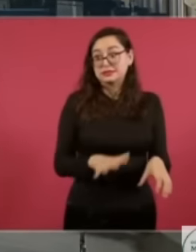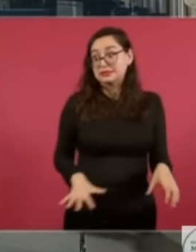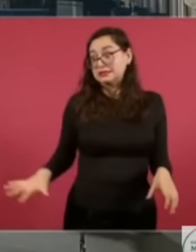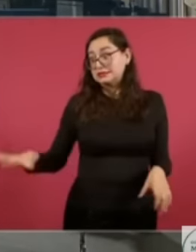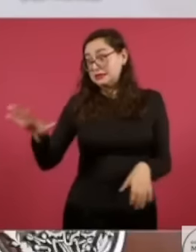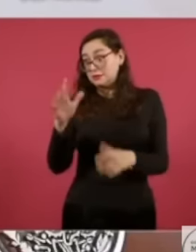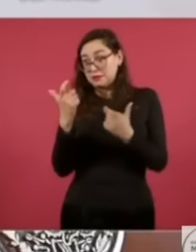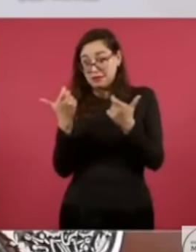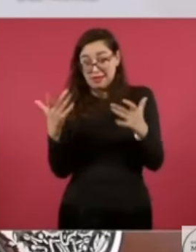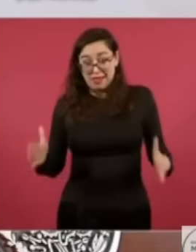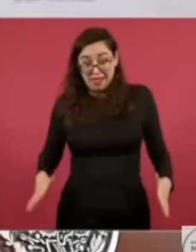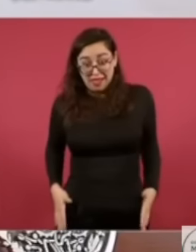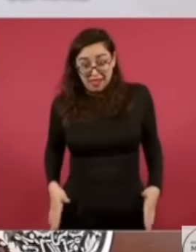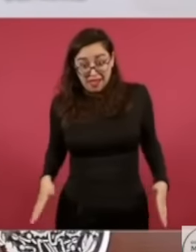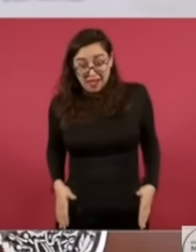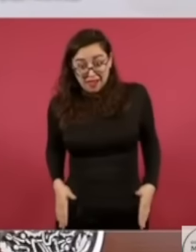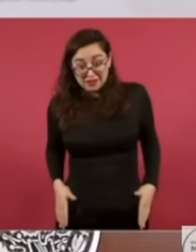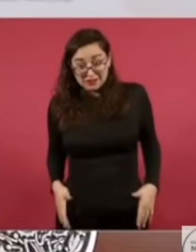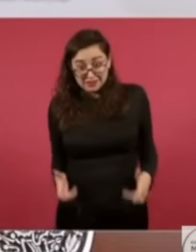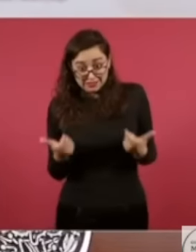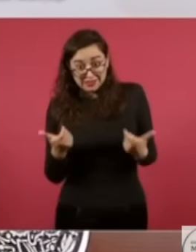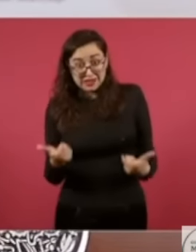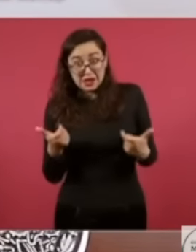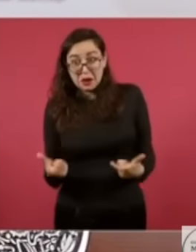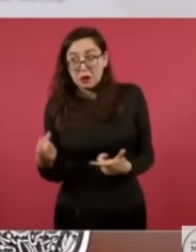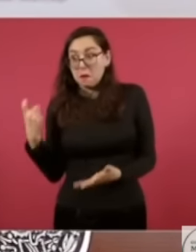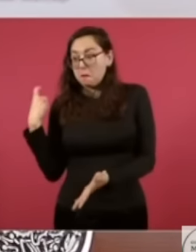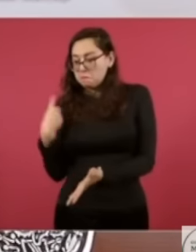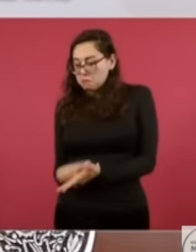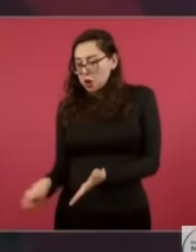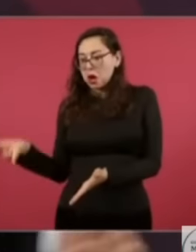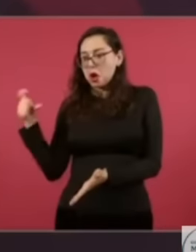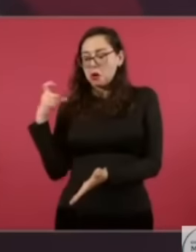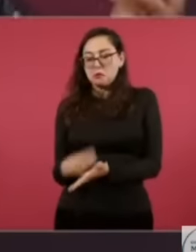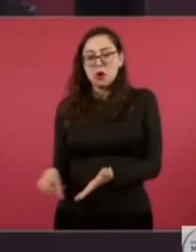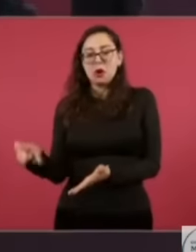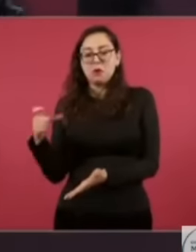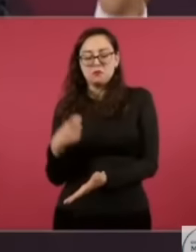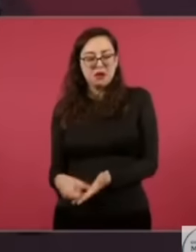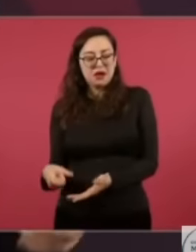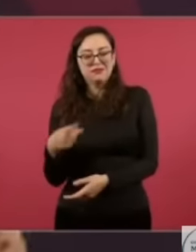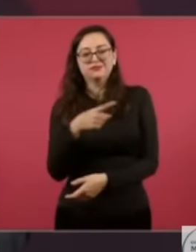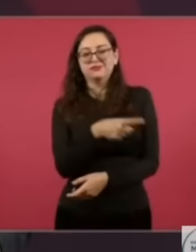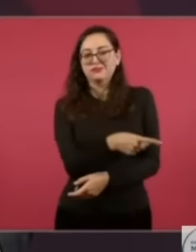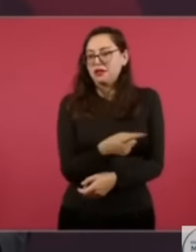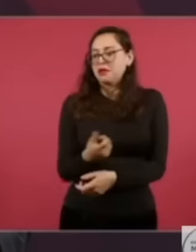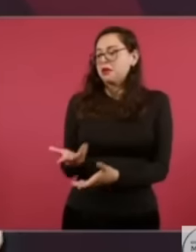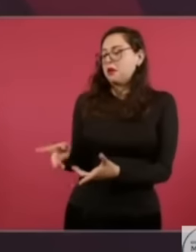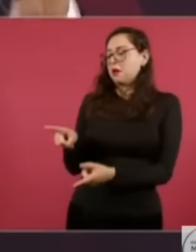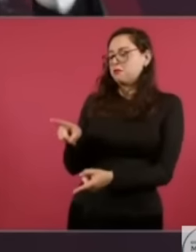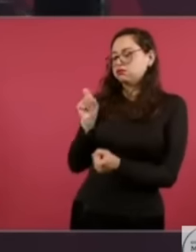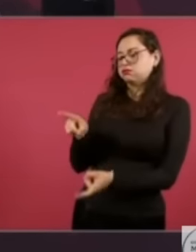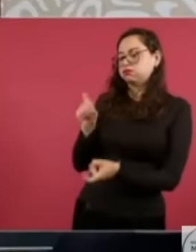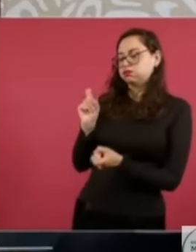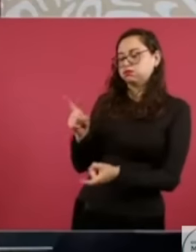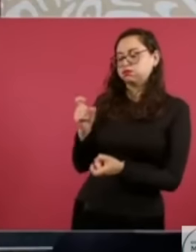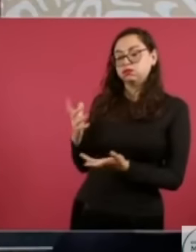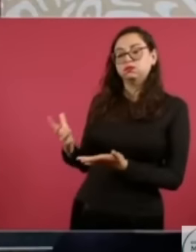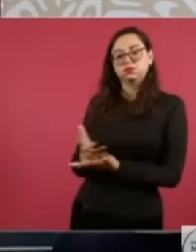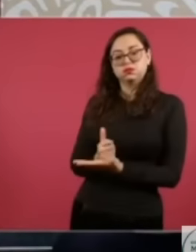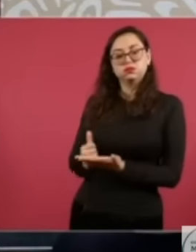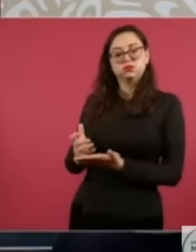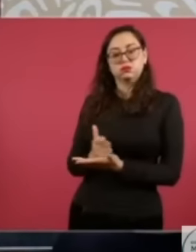gente tiene capacidad para consumir, se beneficia el comercio, se beneficia la